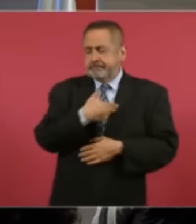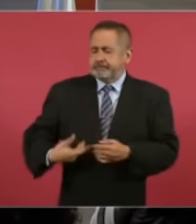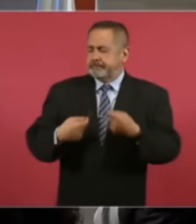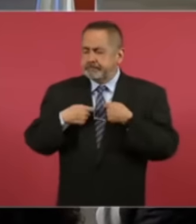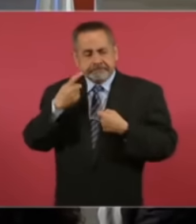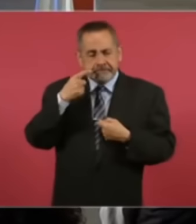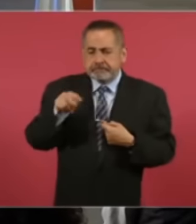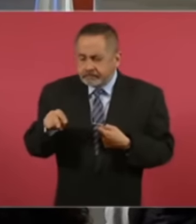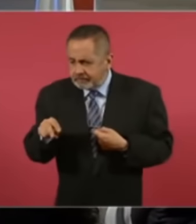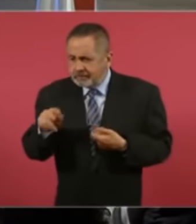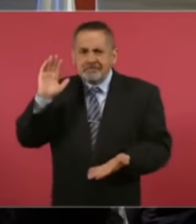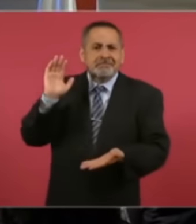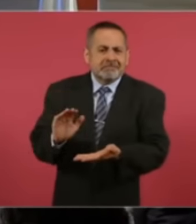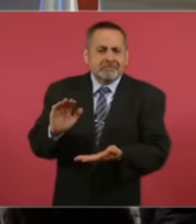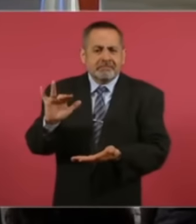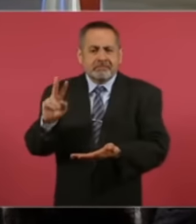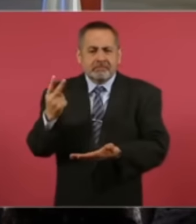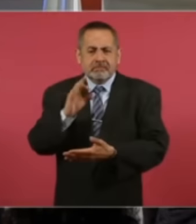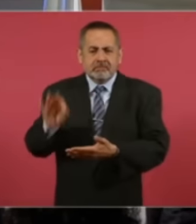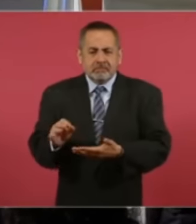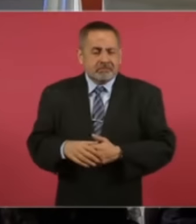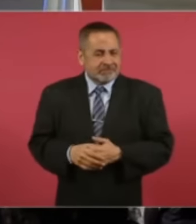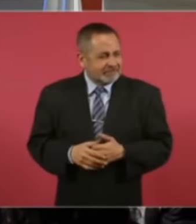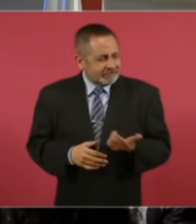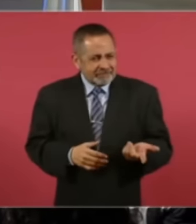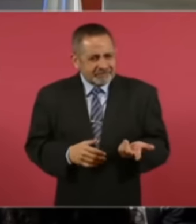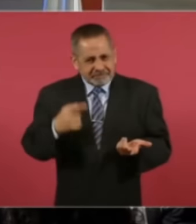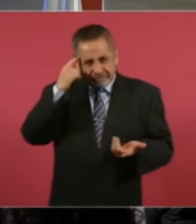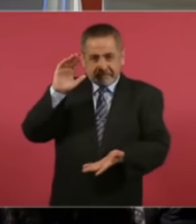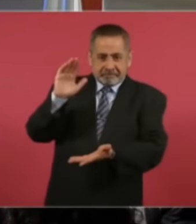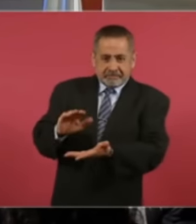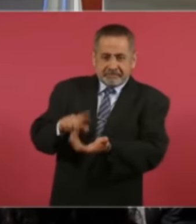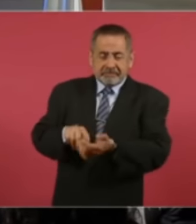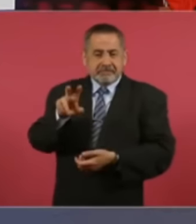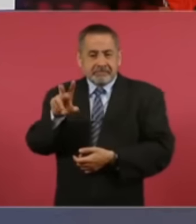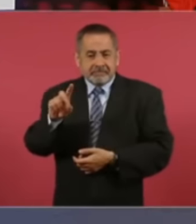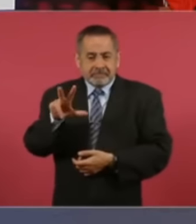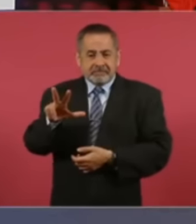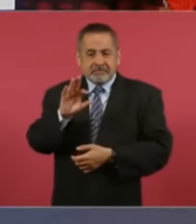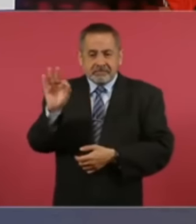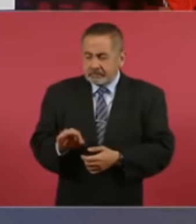52%. A los dos años ya nos habían bajado a